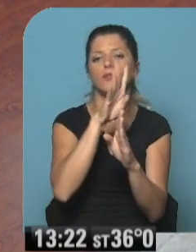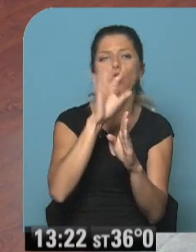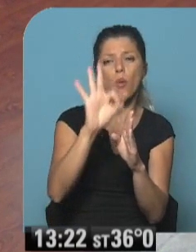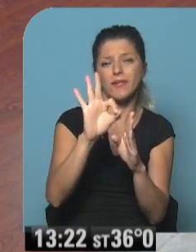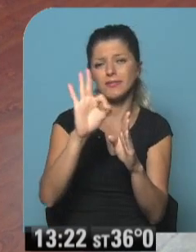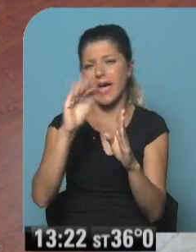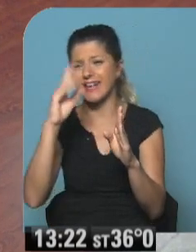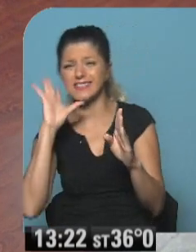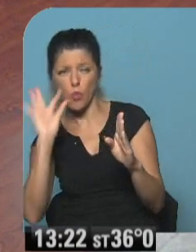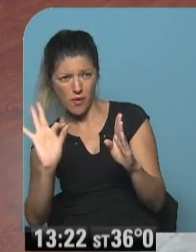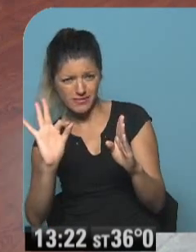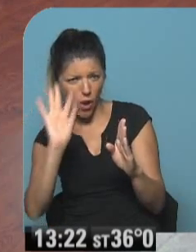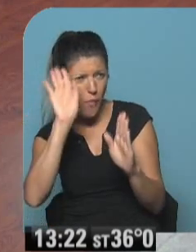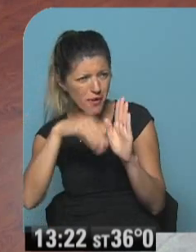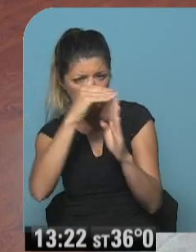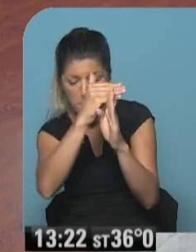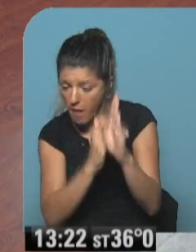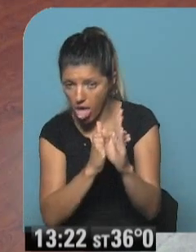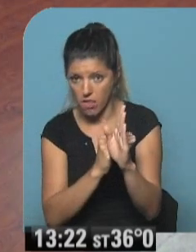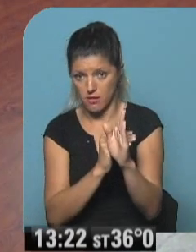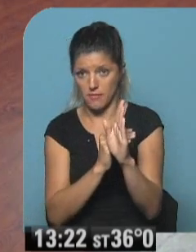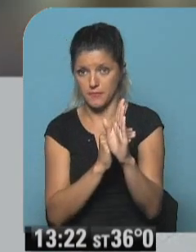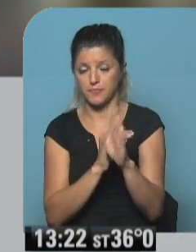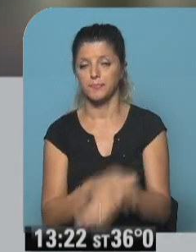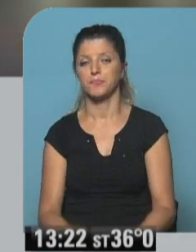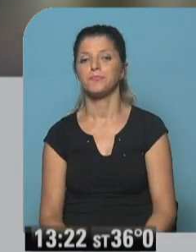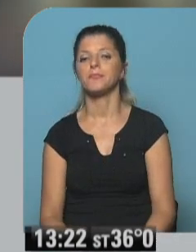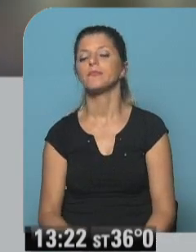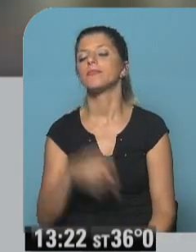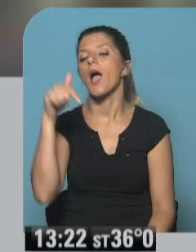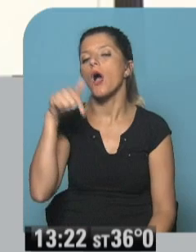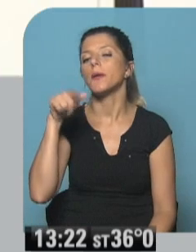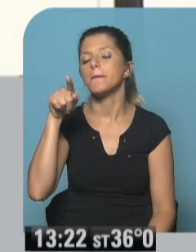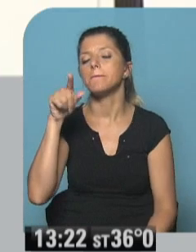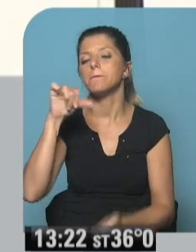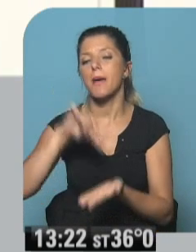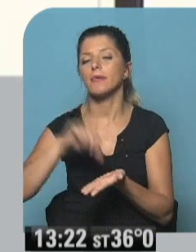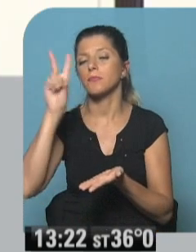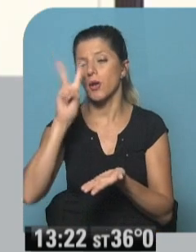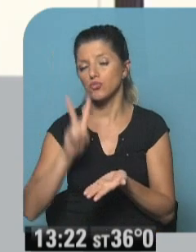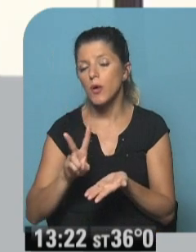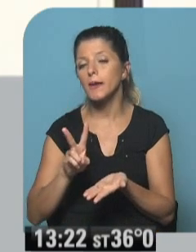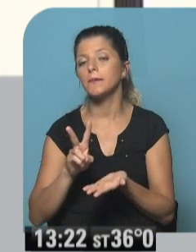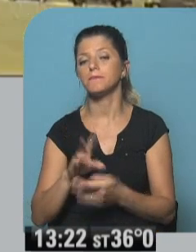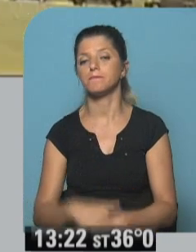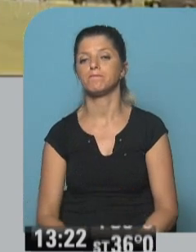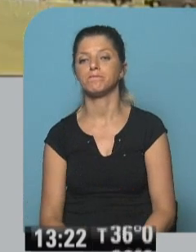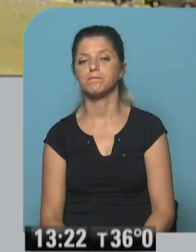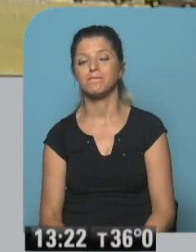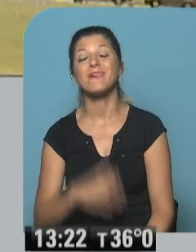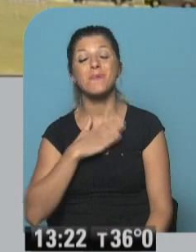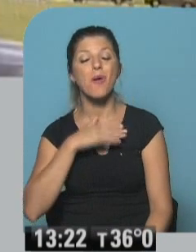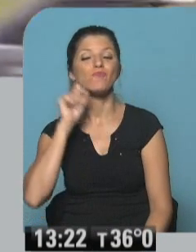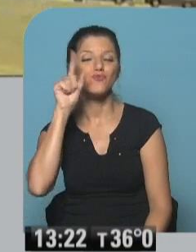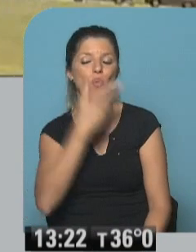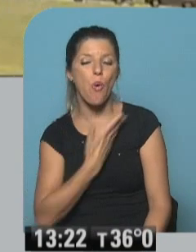$50 el barril. Lo que pasa en este momento con Venezuela me da la sensación de que el gobierno de Venezuela quedó muy